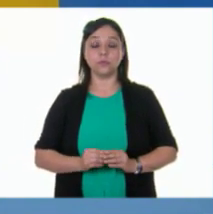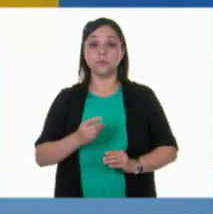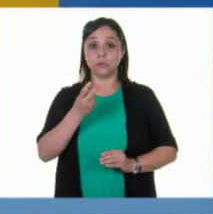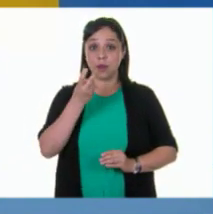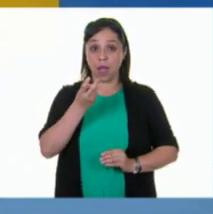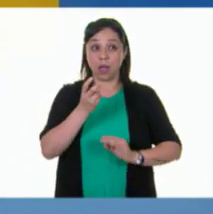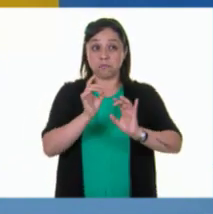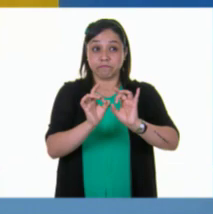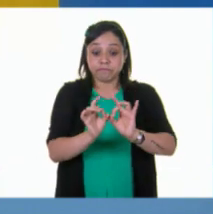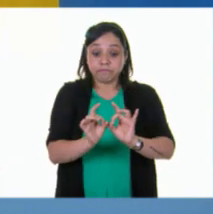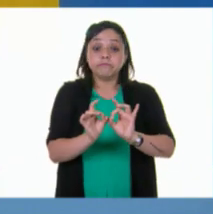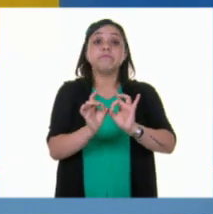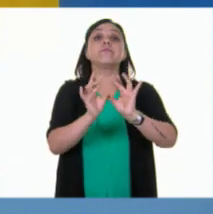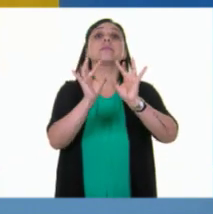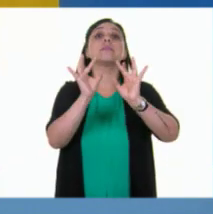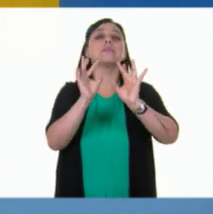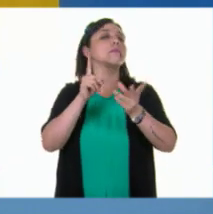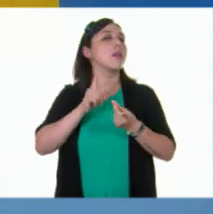¿en dónde creen?